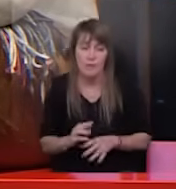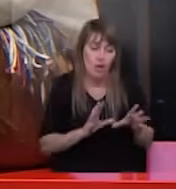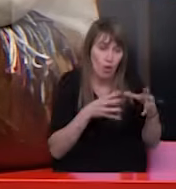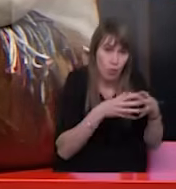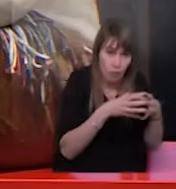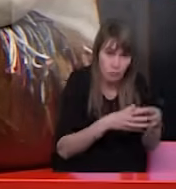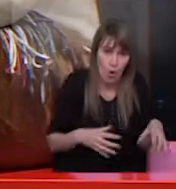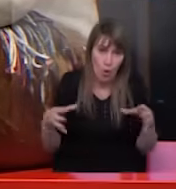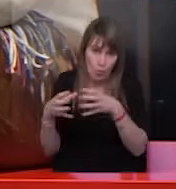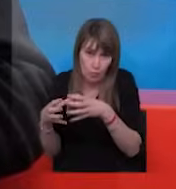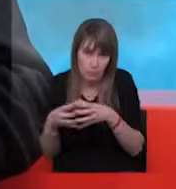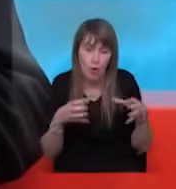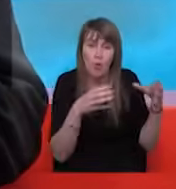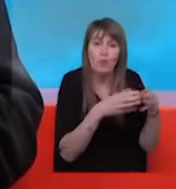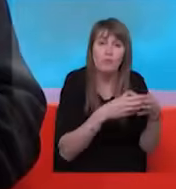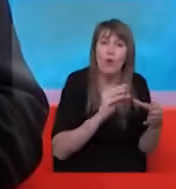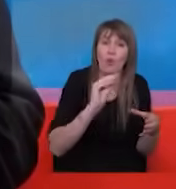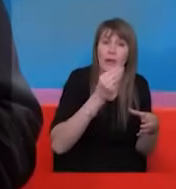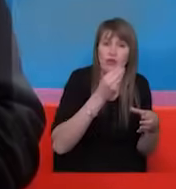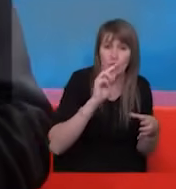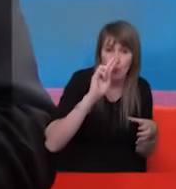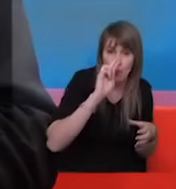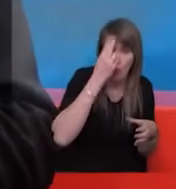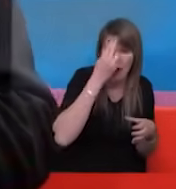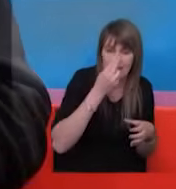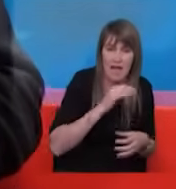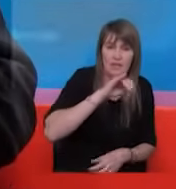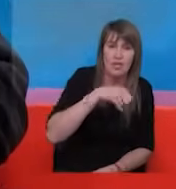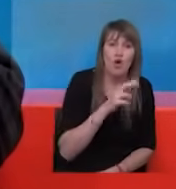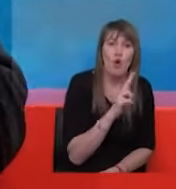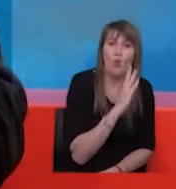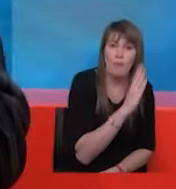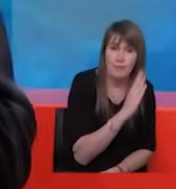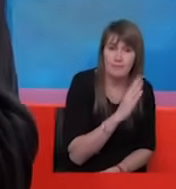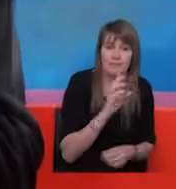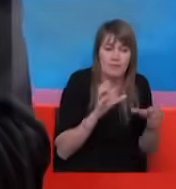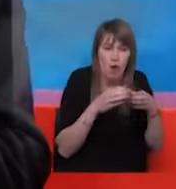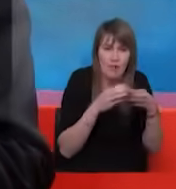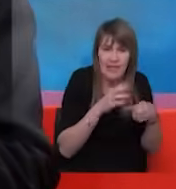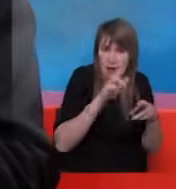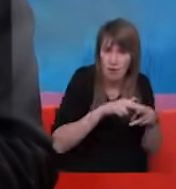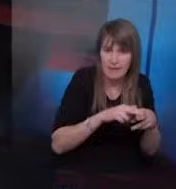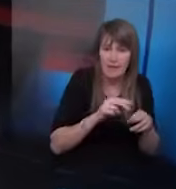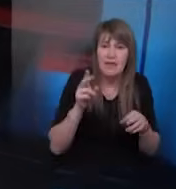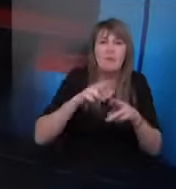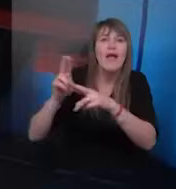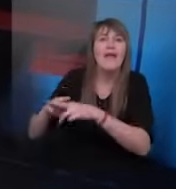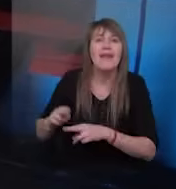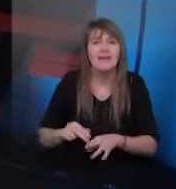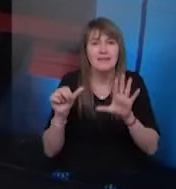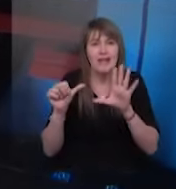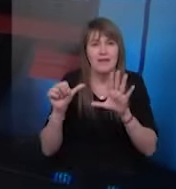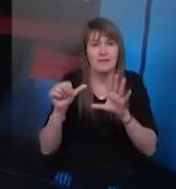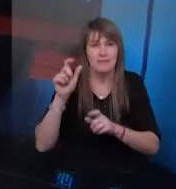grupos de la Juventud Uruguaya de Pie, la JUP, el Escuadrón de la Muerte, causaron 6 muertes.